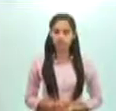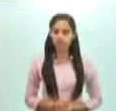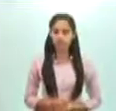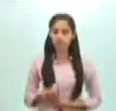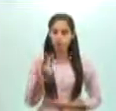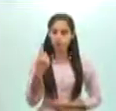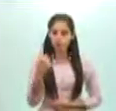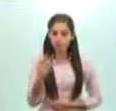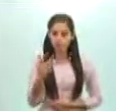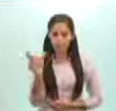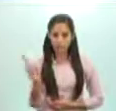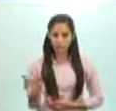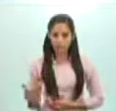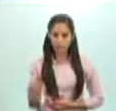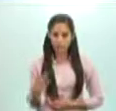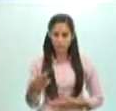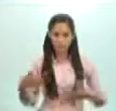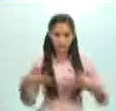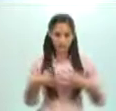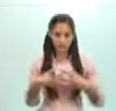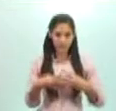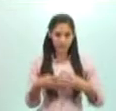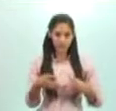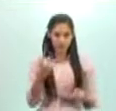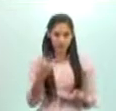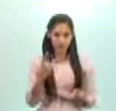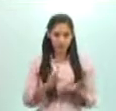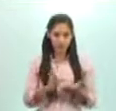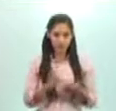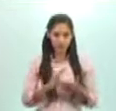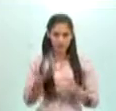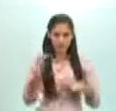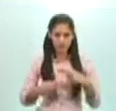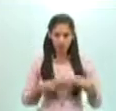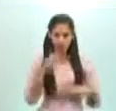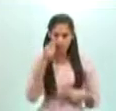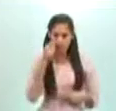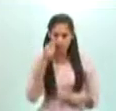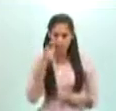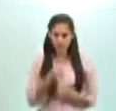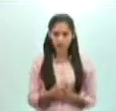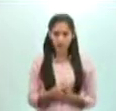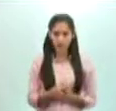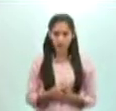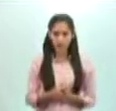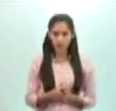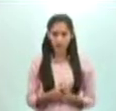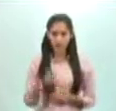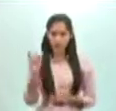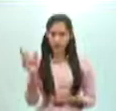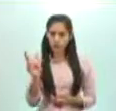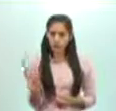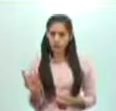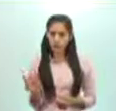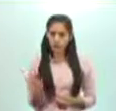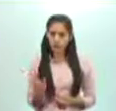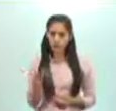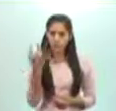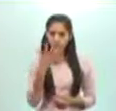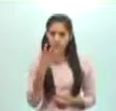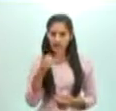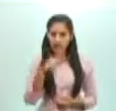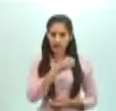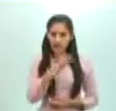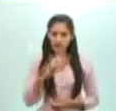Uno de los poemas que formó parte de su único libro, Hojas de Hierba, es el poema, Canto a